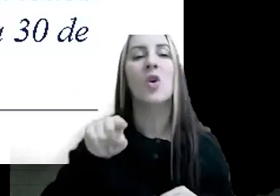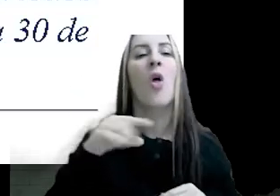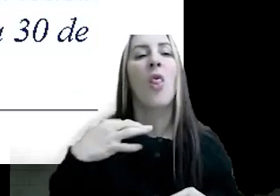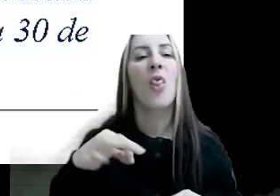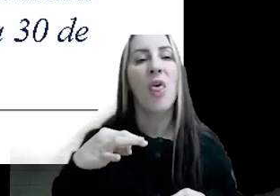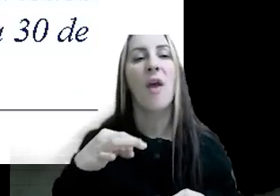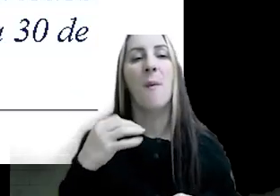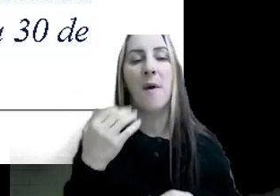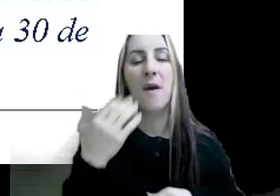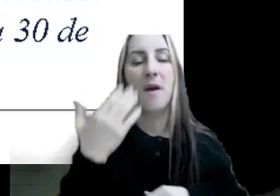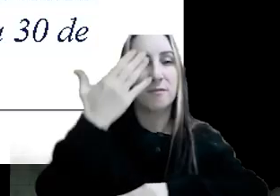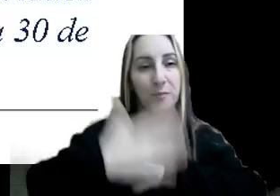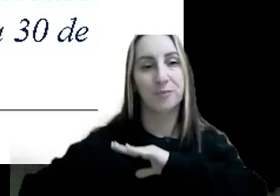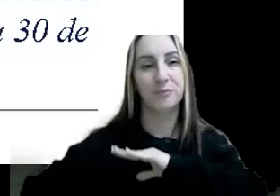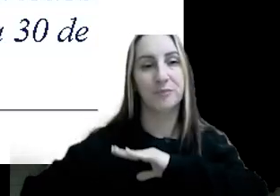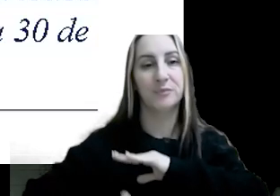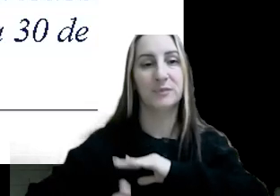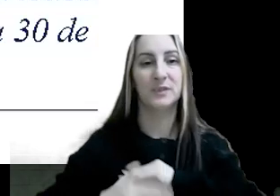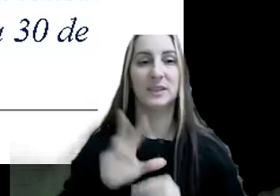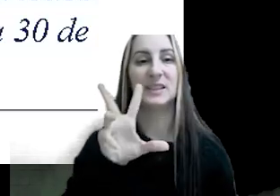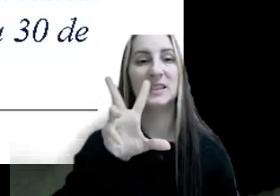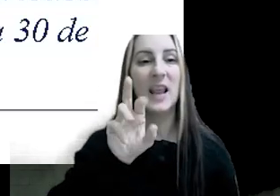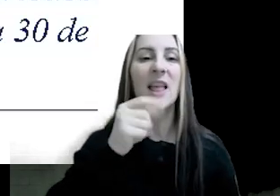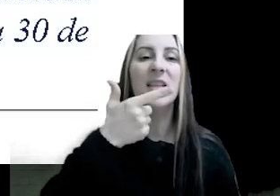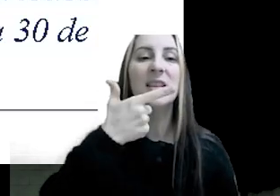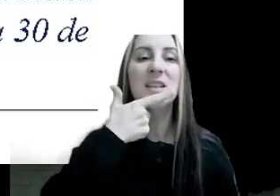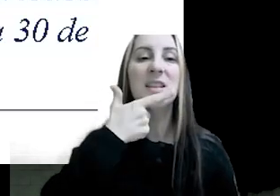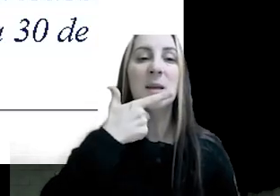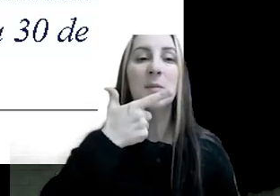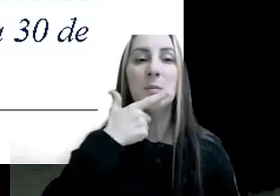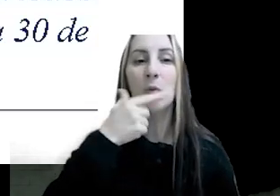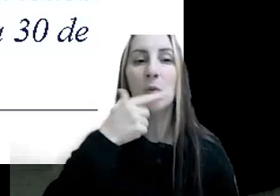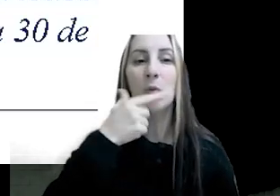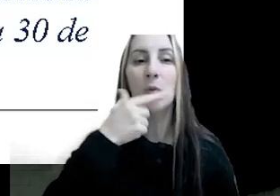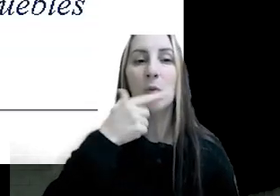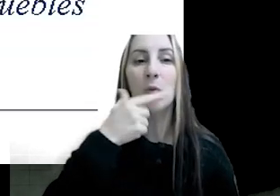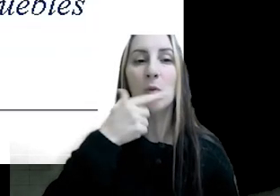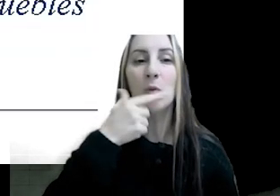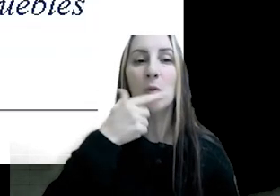hasta el 30 de septiembre de 2024.